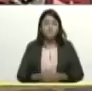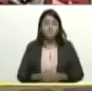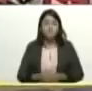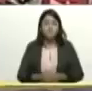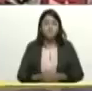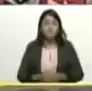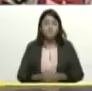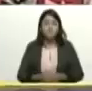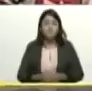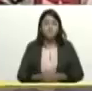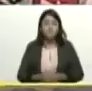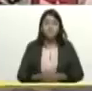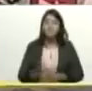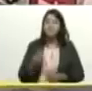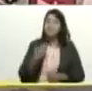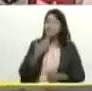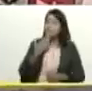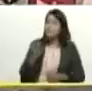Bueno, muchas gracias